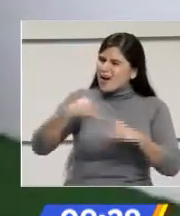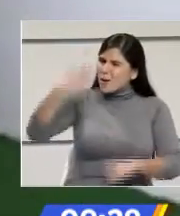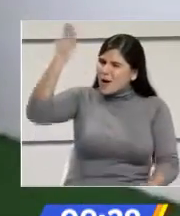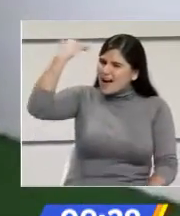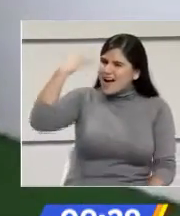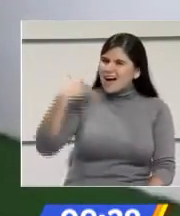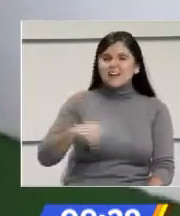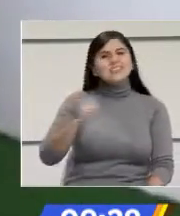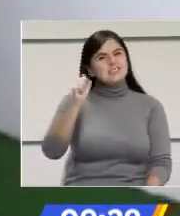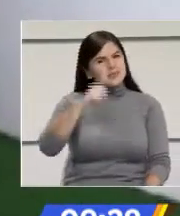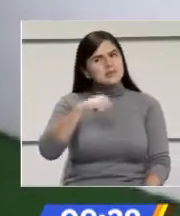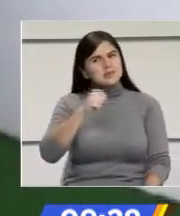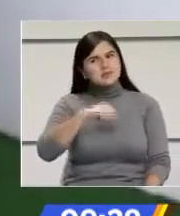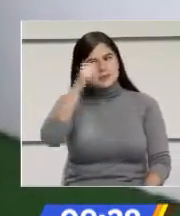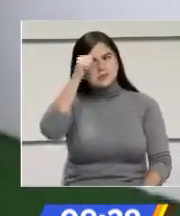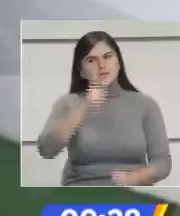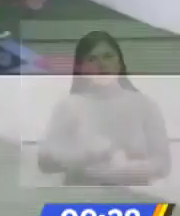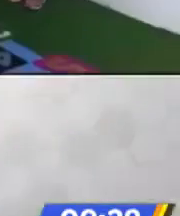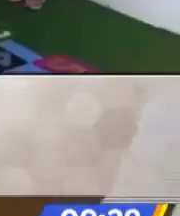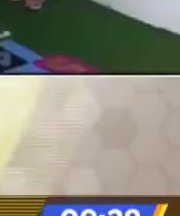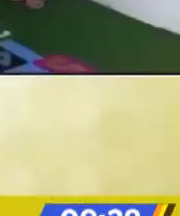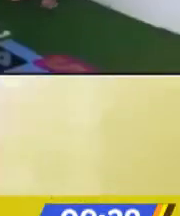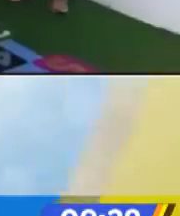Claro. ¿Perdón?